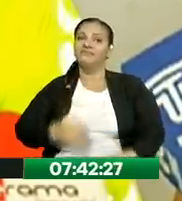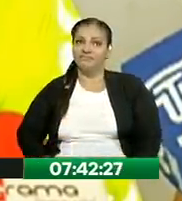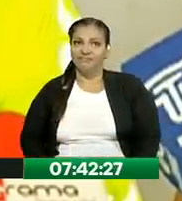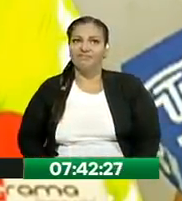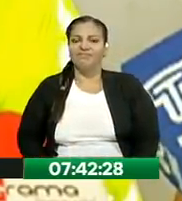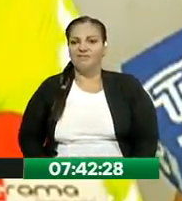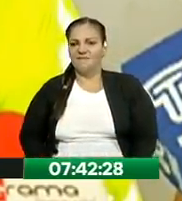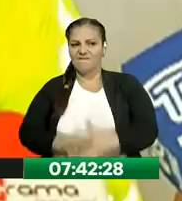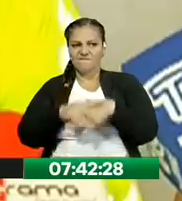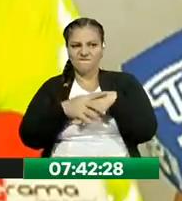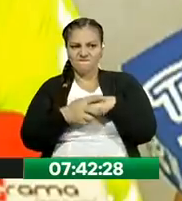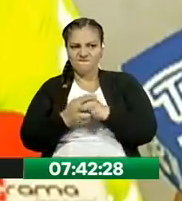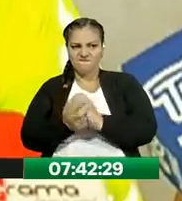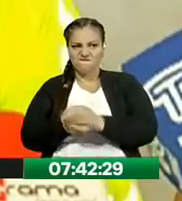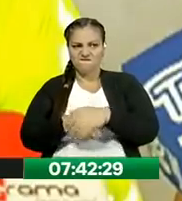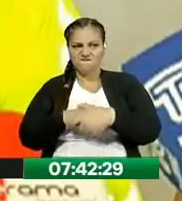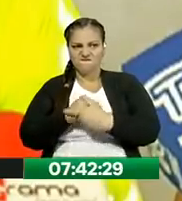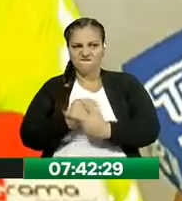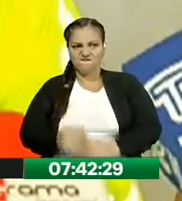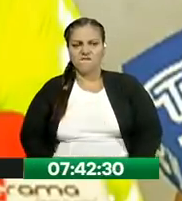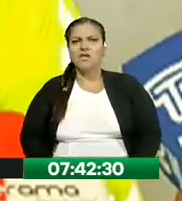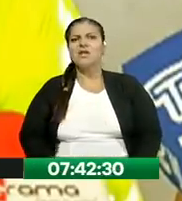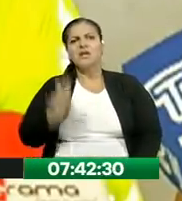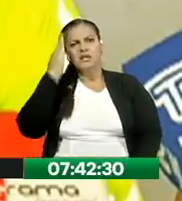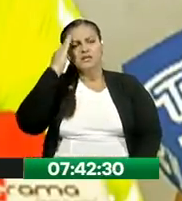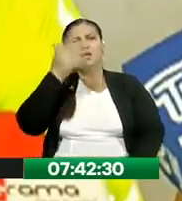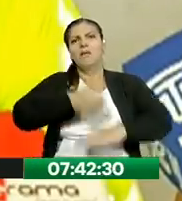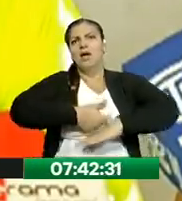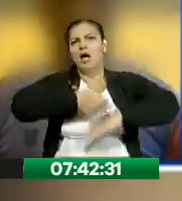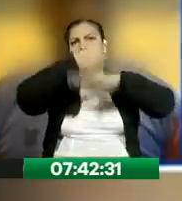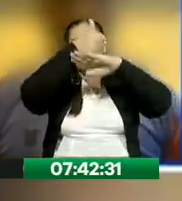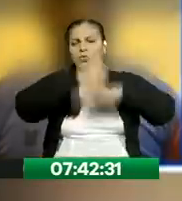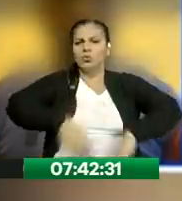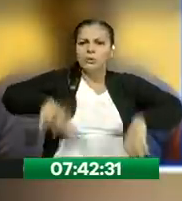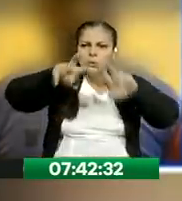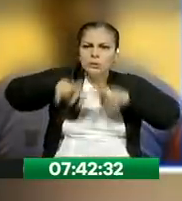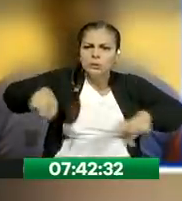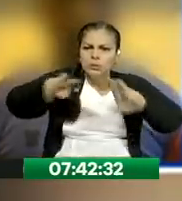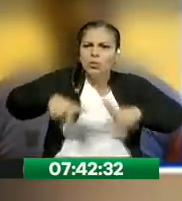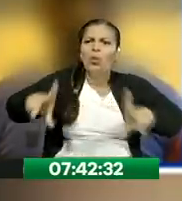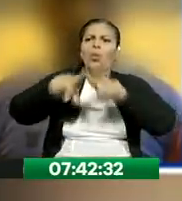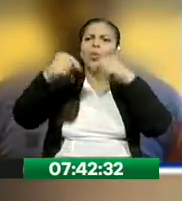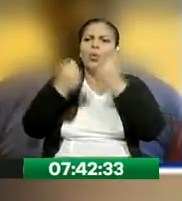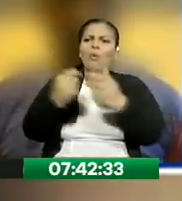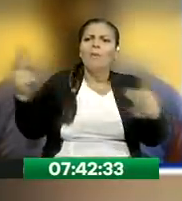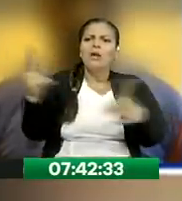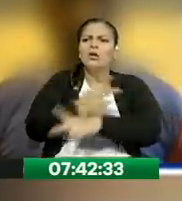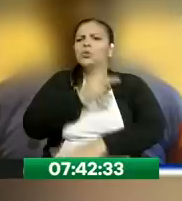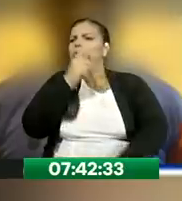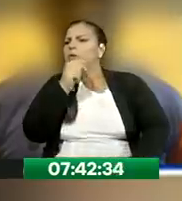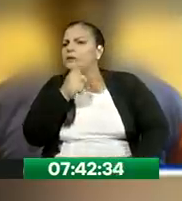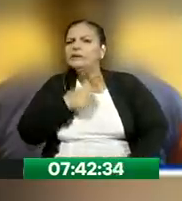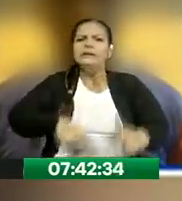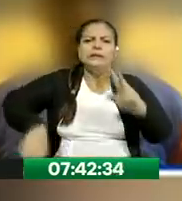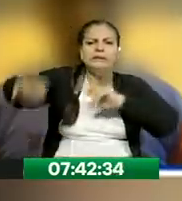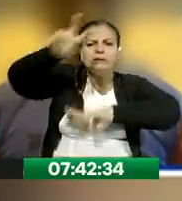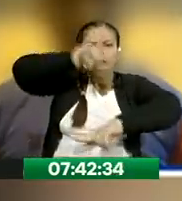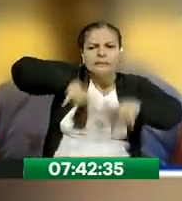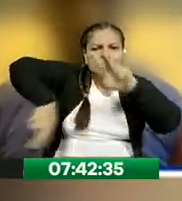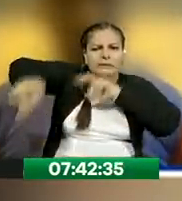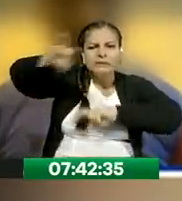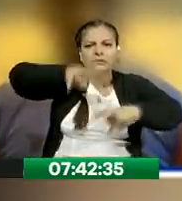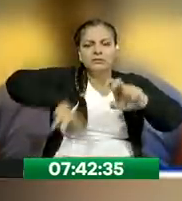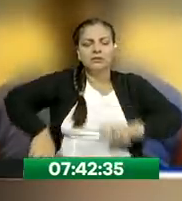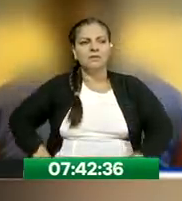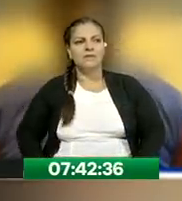que justamente no les empiecen a investigar y a seguir. Cuatro de ellos tienen ya antecedentes penales por tenencia de